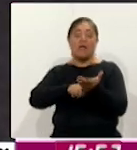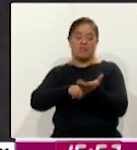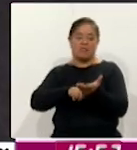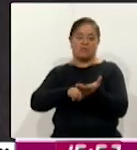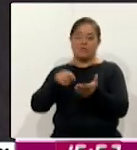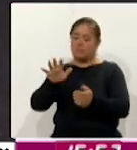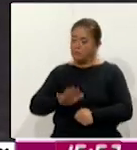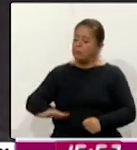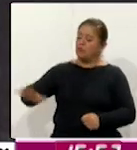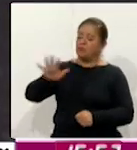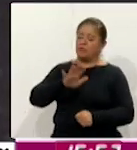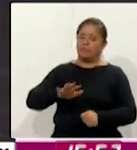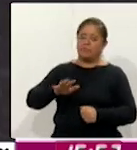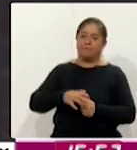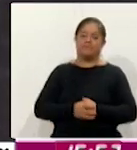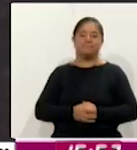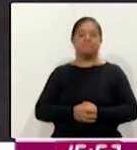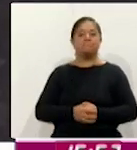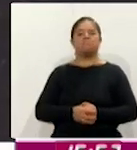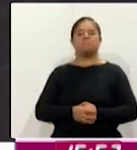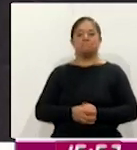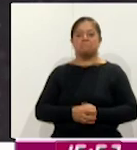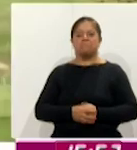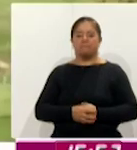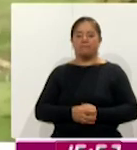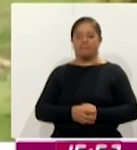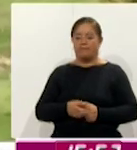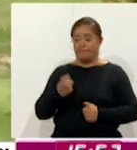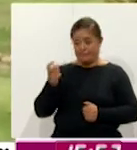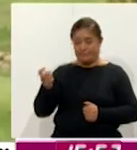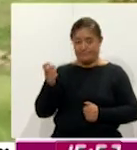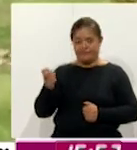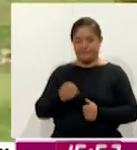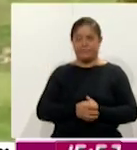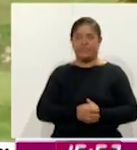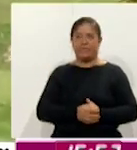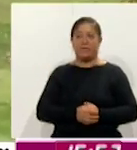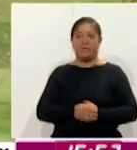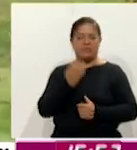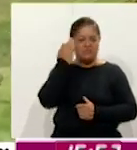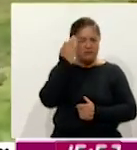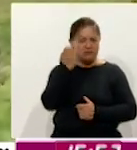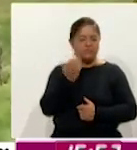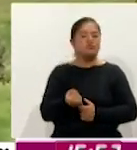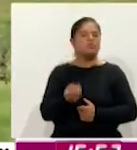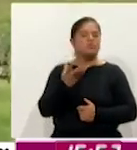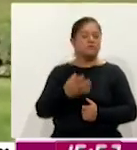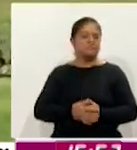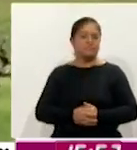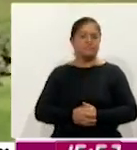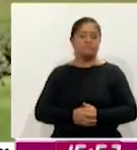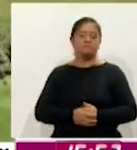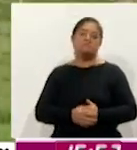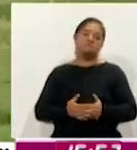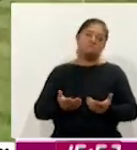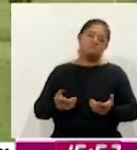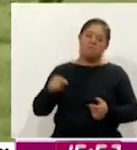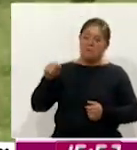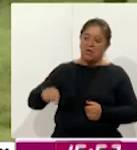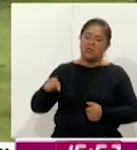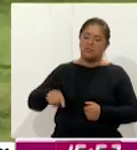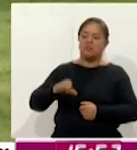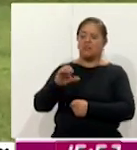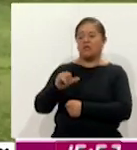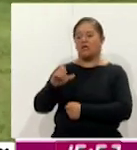en nuestra región. Okay. ¿Esta qué tiempo pues permanecerá aquí? Bueno, la que se encuentra aquí en Cacaxtla va a